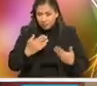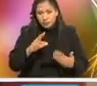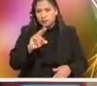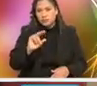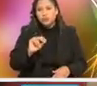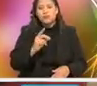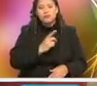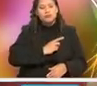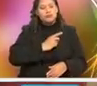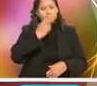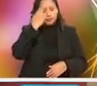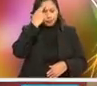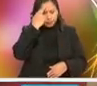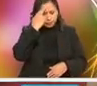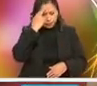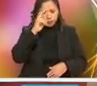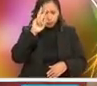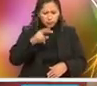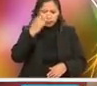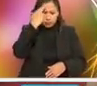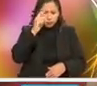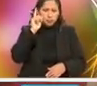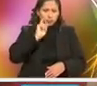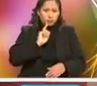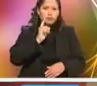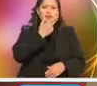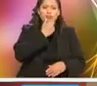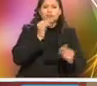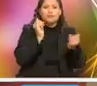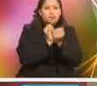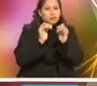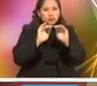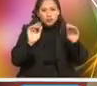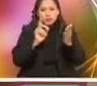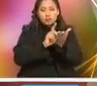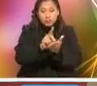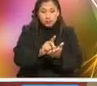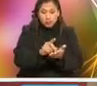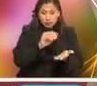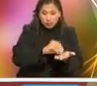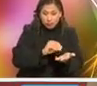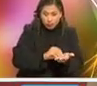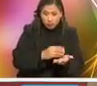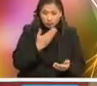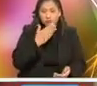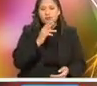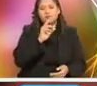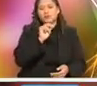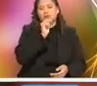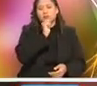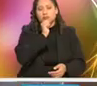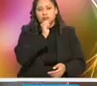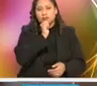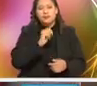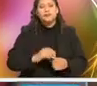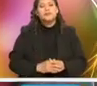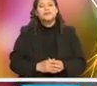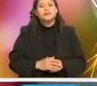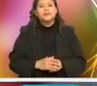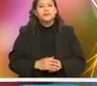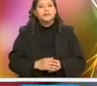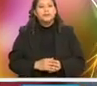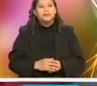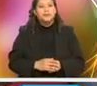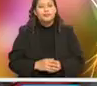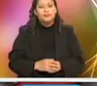recordación de que que los derechos de la mujer pues todavía no están donde tendrían que estar, ¿no? Y bueno, vamos a hablar entonces de